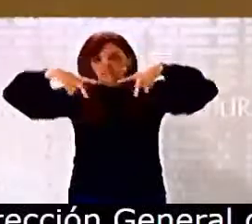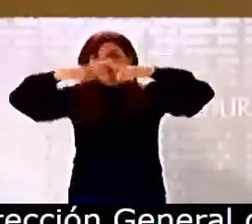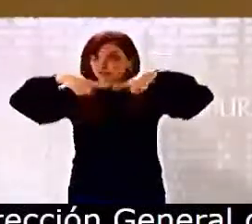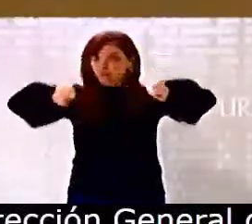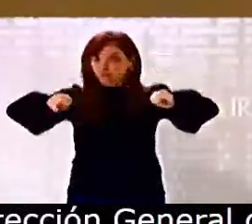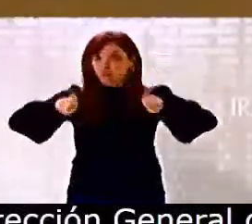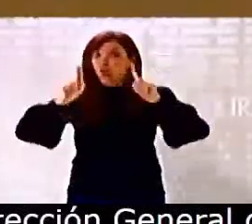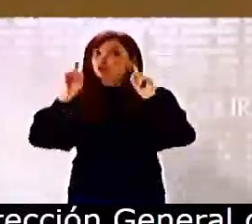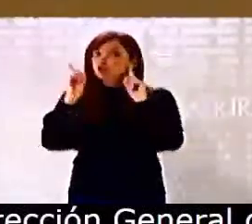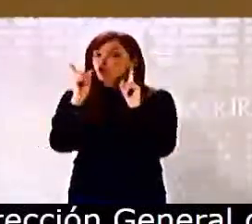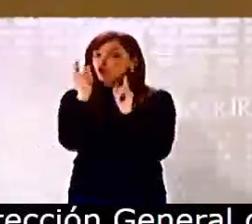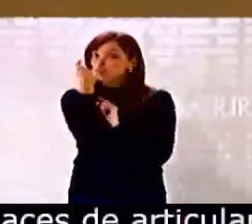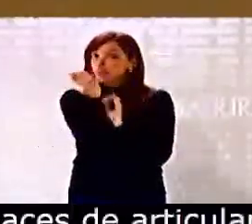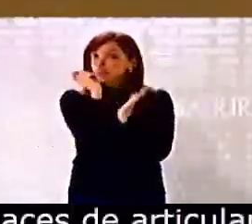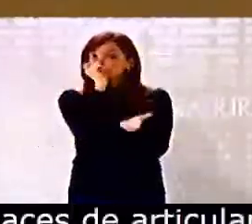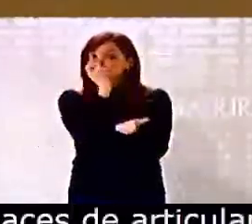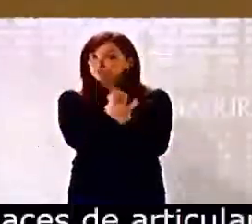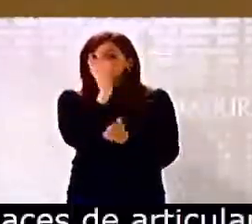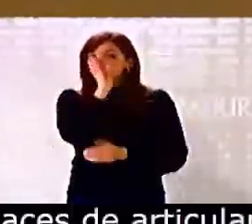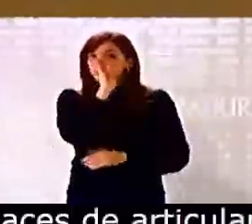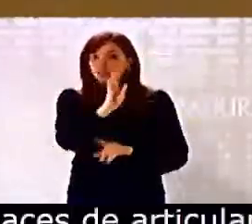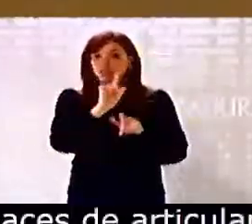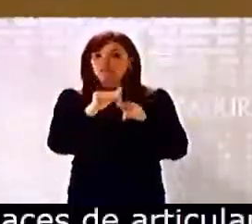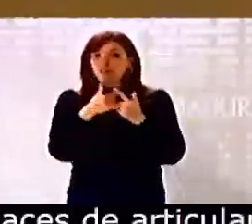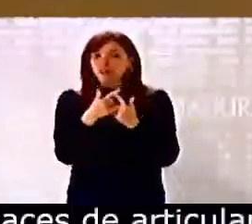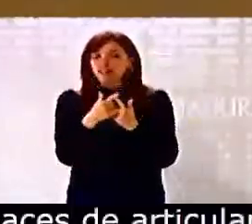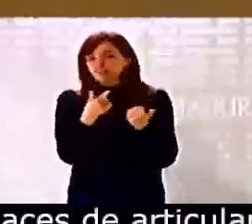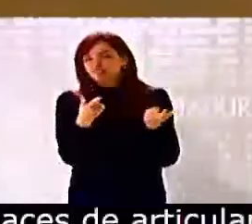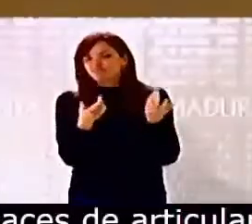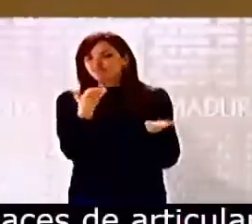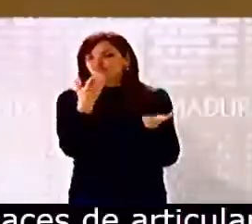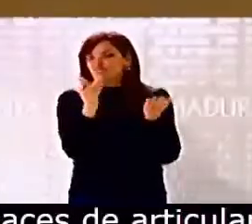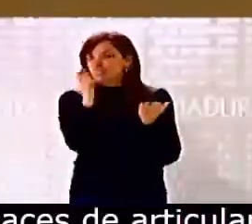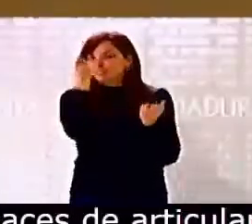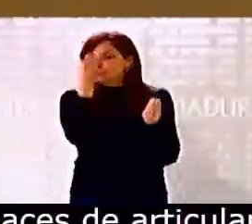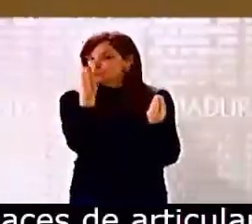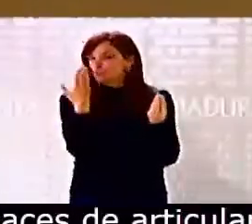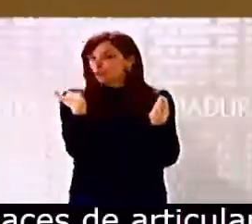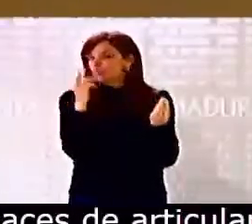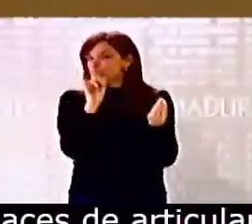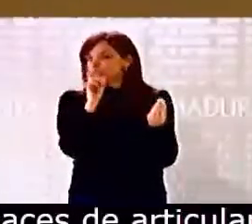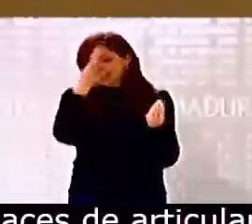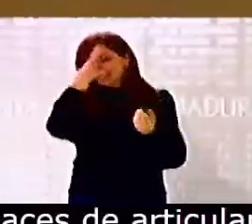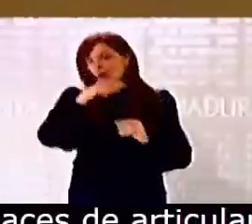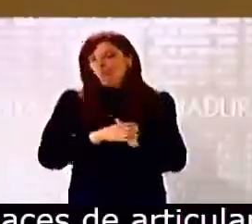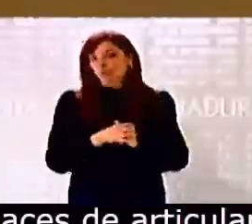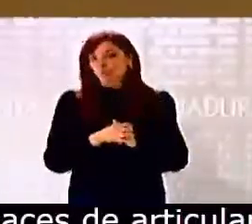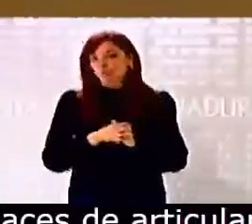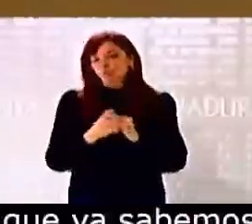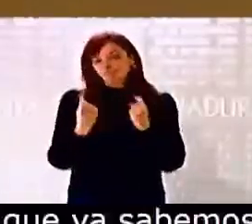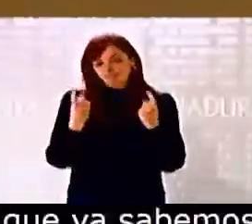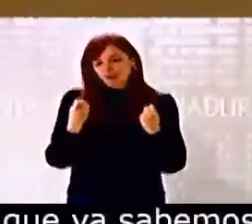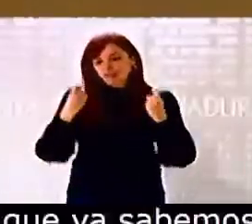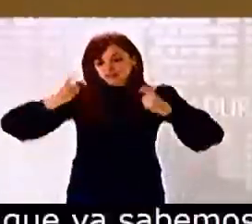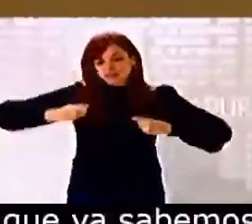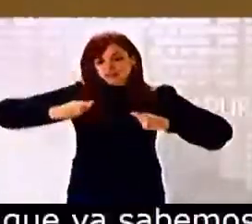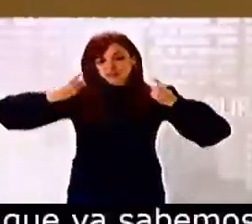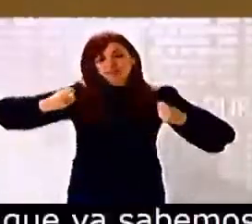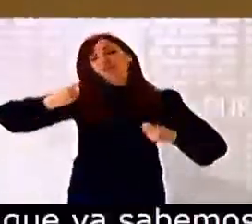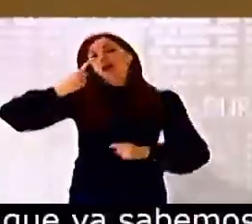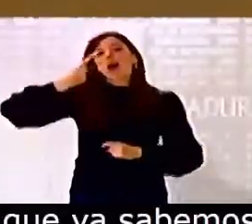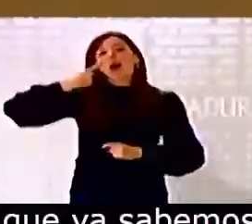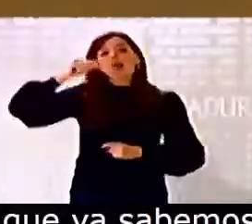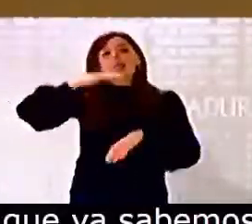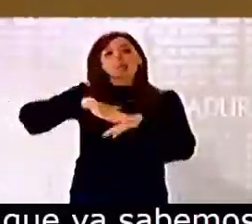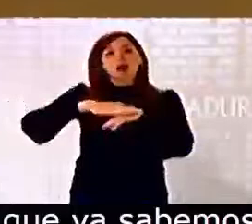la familia, que ya sabemos que no han tenido mucho éxito, sino ser capaces también de poner los ingredientes necesarios para que surjan en